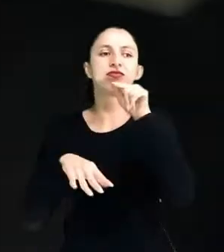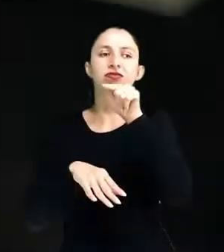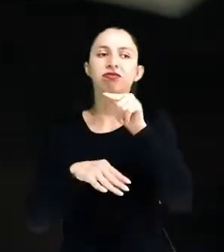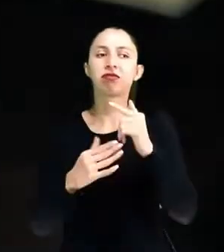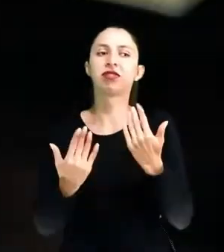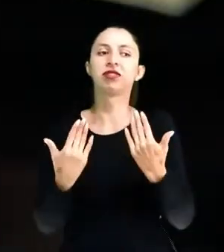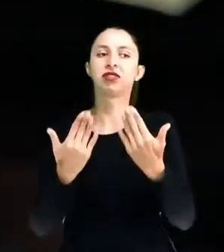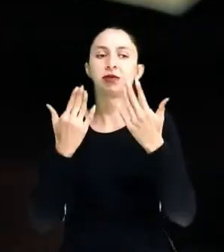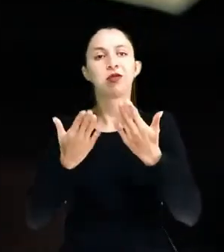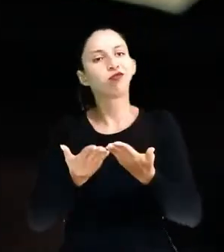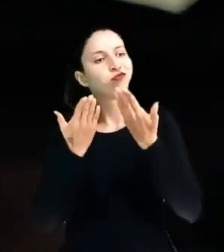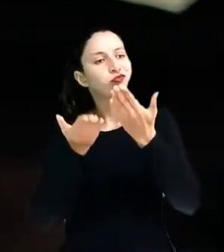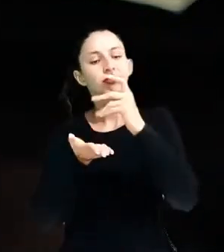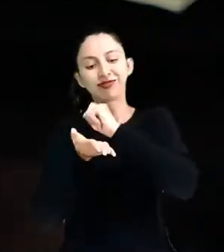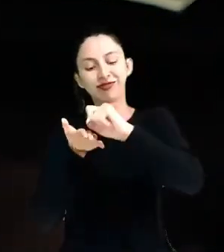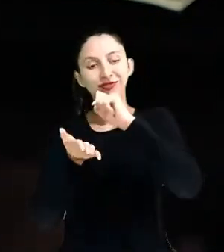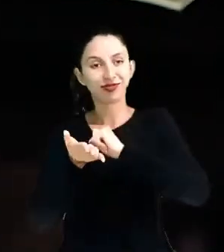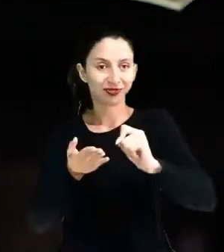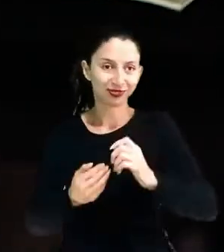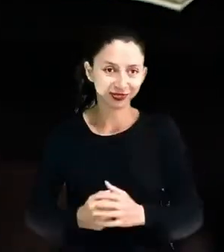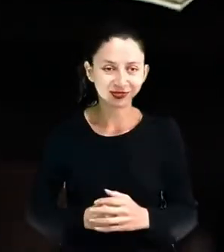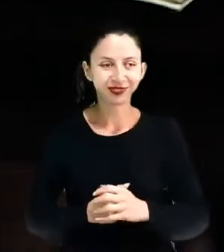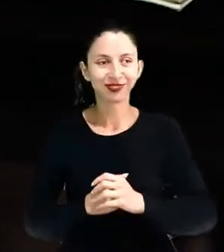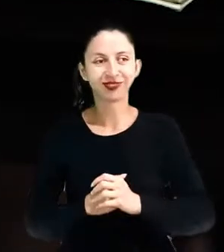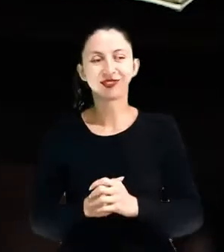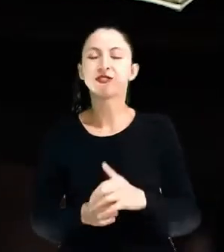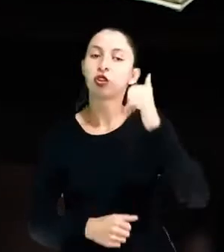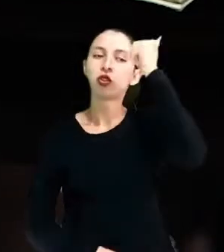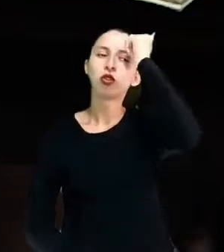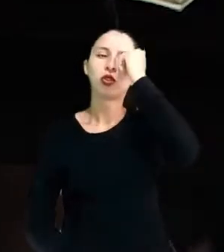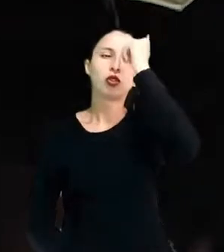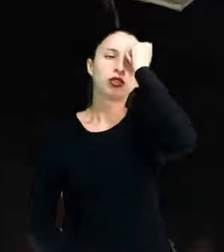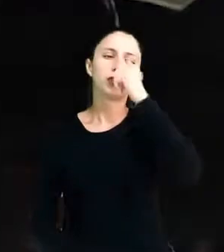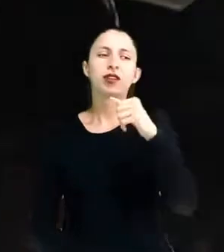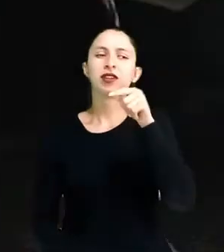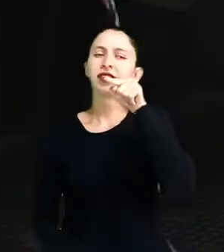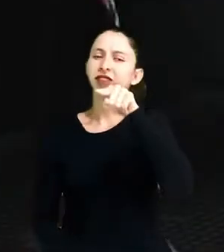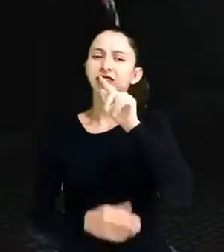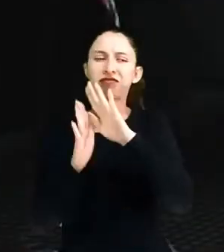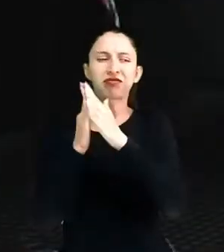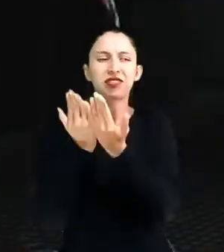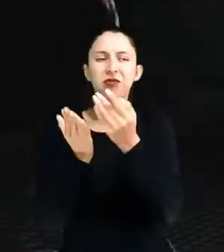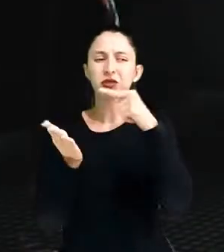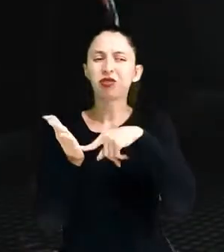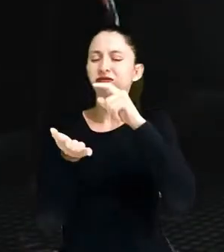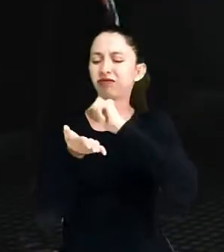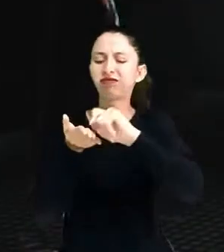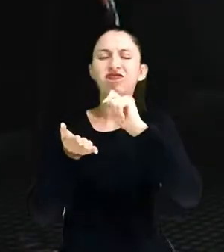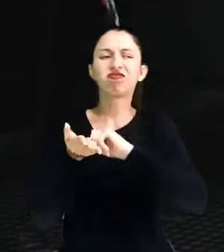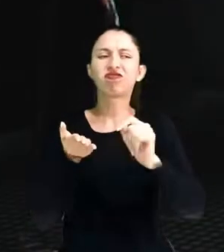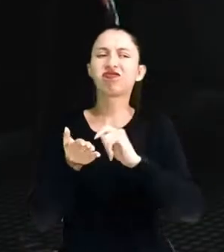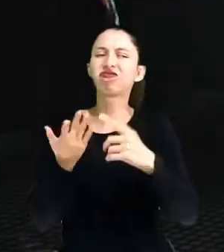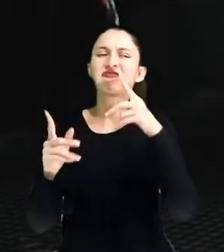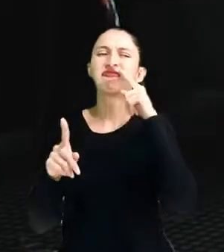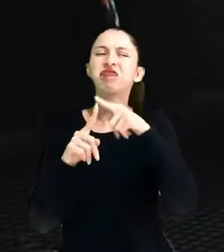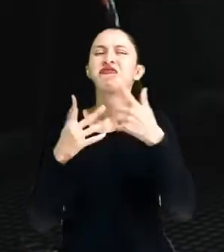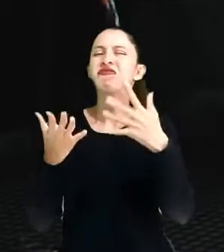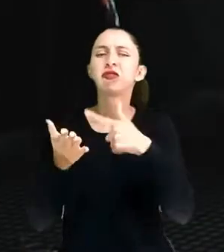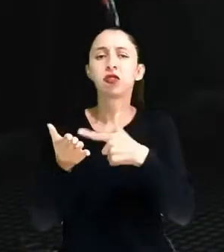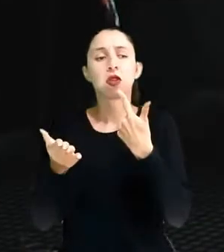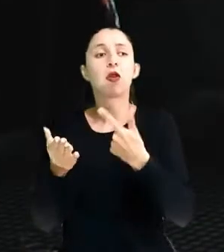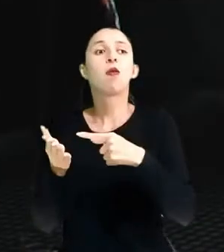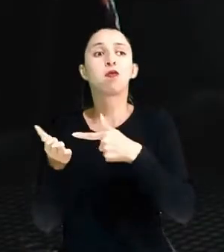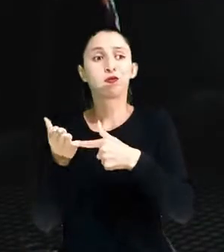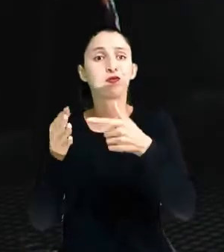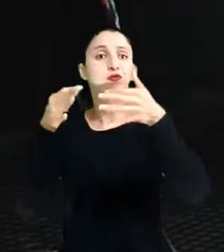conocer a través de los libros. Muy bien, profe. Hablemos puntualmente de ese primer libro que usted ha escrito.